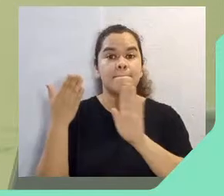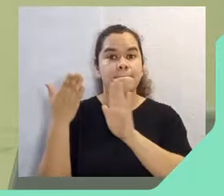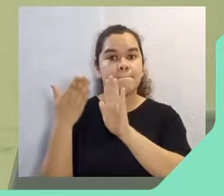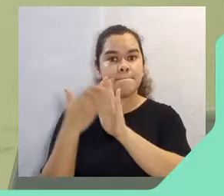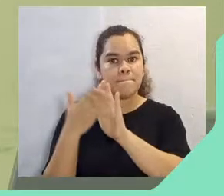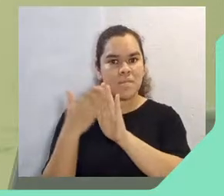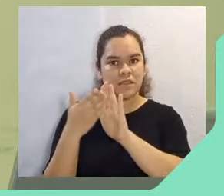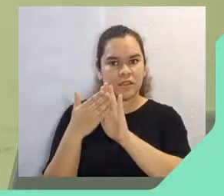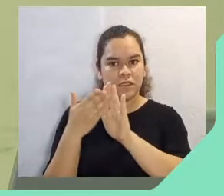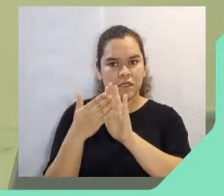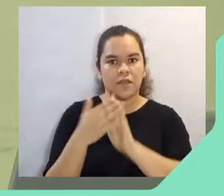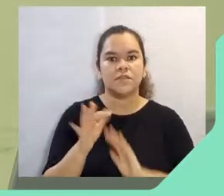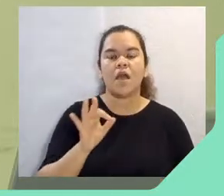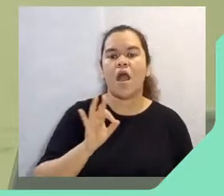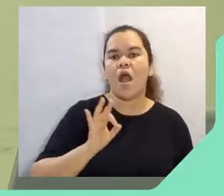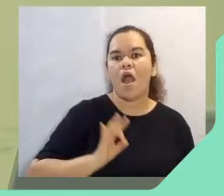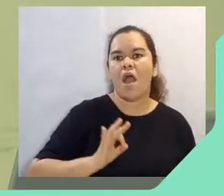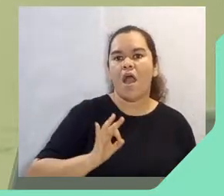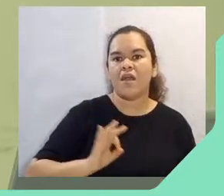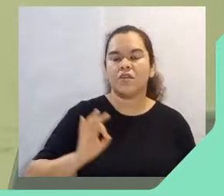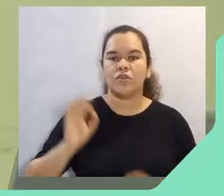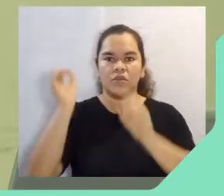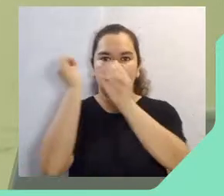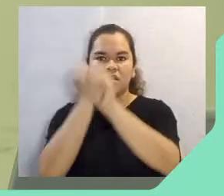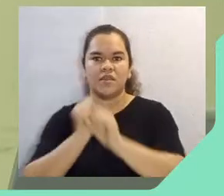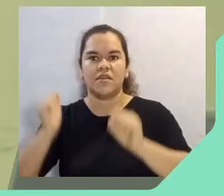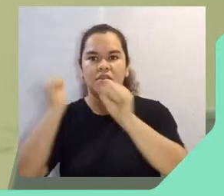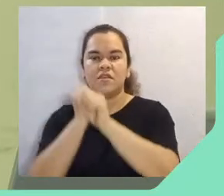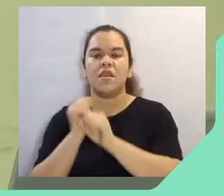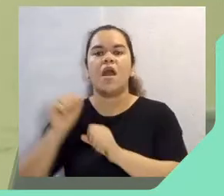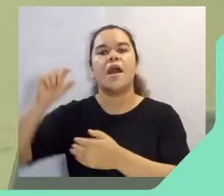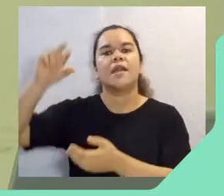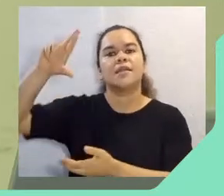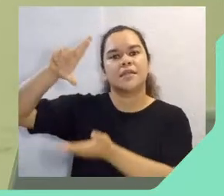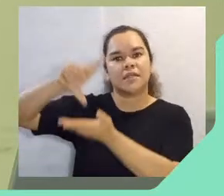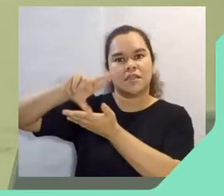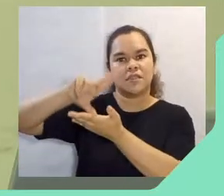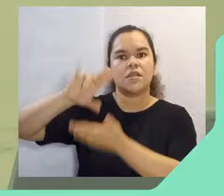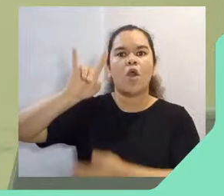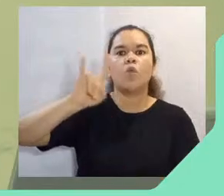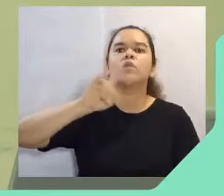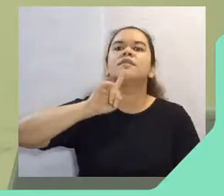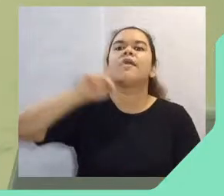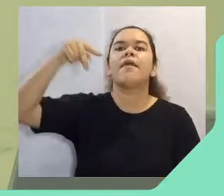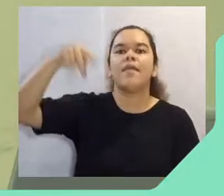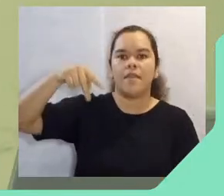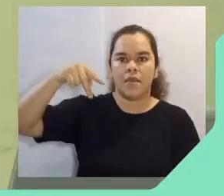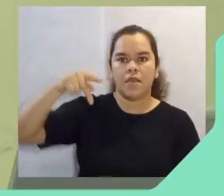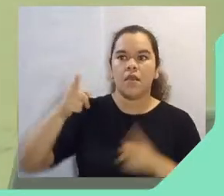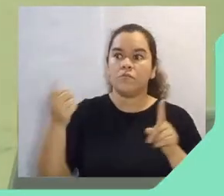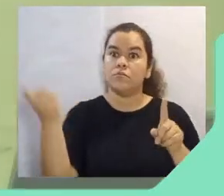año de la ingeniería química de la UTN para que se las reconozcan a bioquímica.